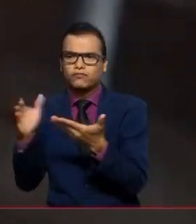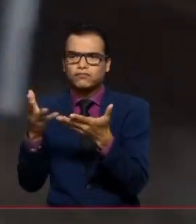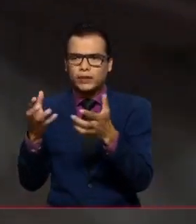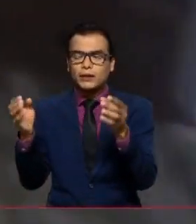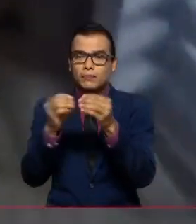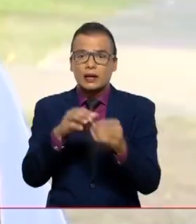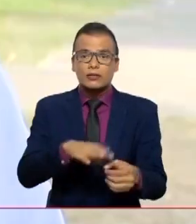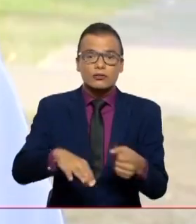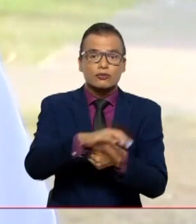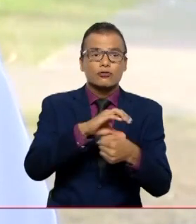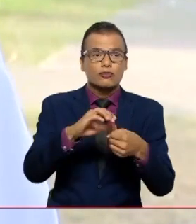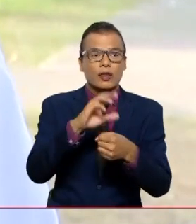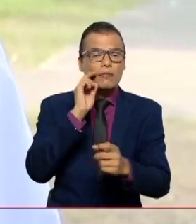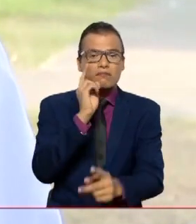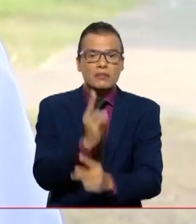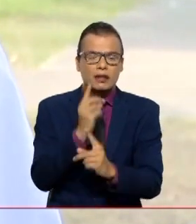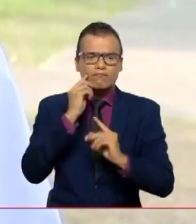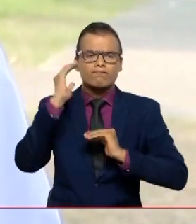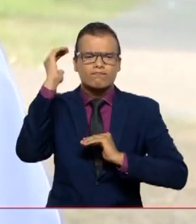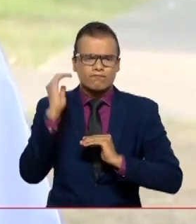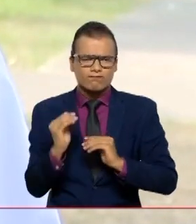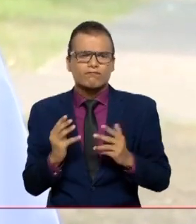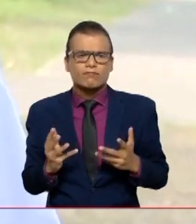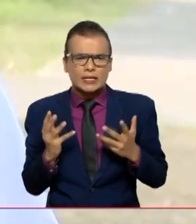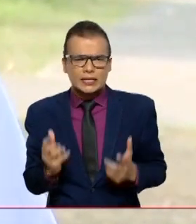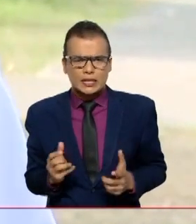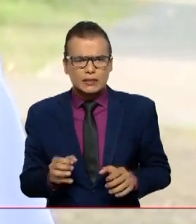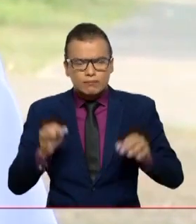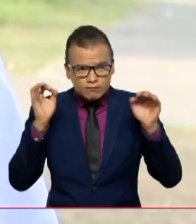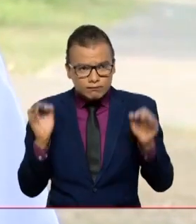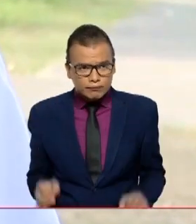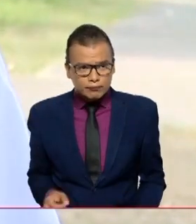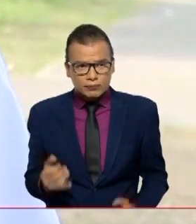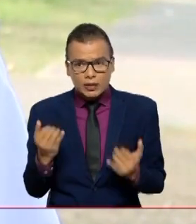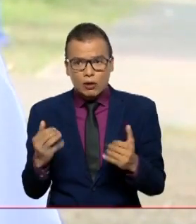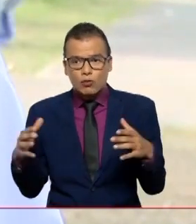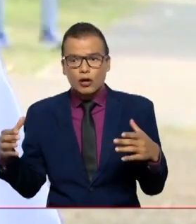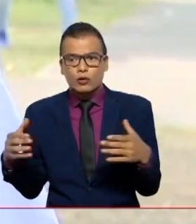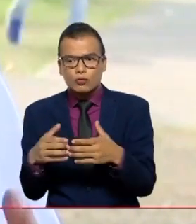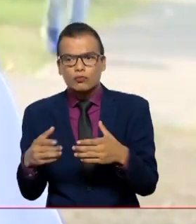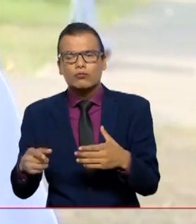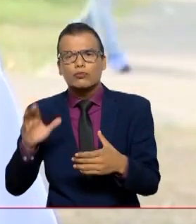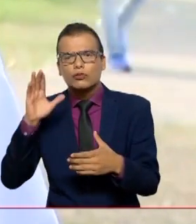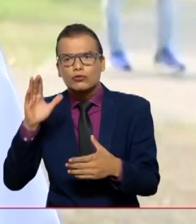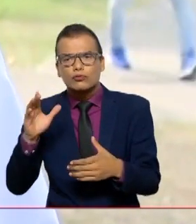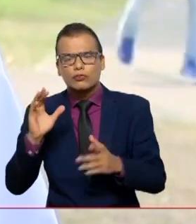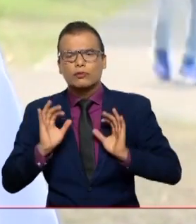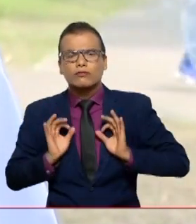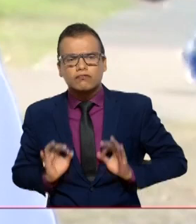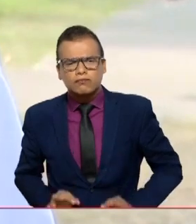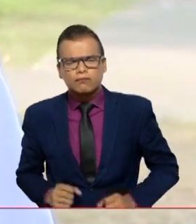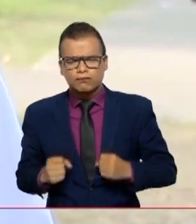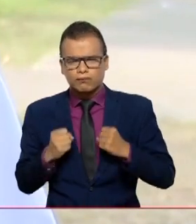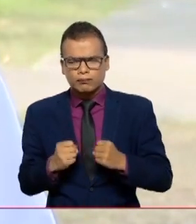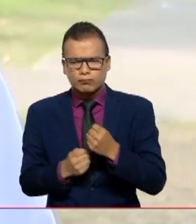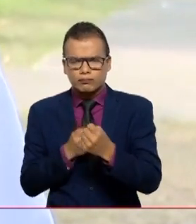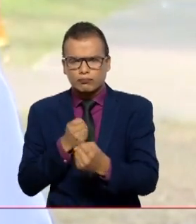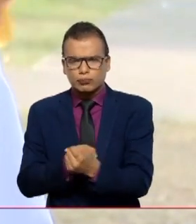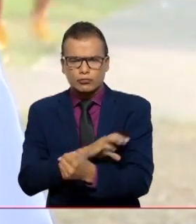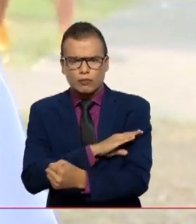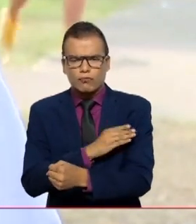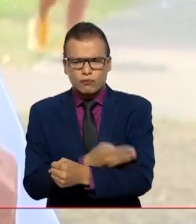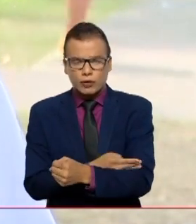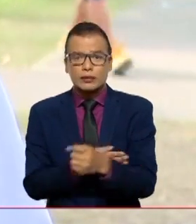en la zona urbana. Refuercen los dispositivos de nuestro batallón Agustín Codazzi y también con el apoyo de la FUDRA, en la cual se